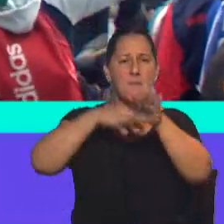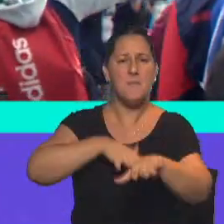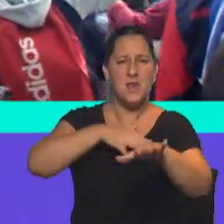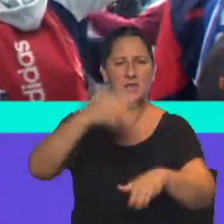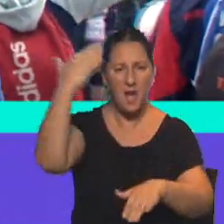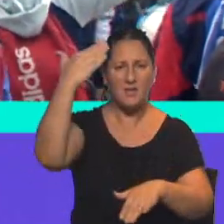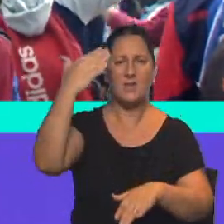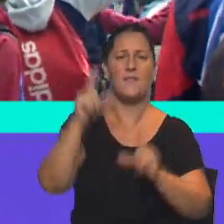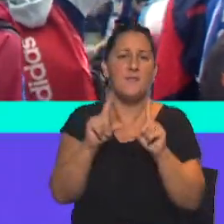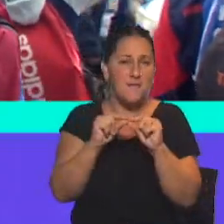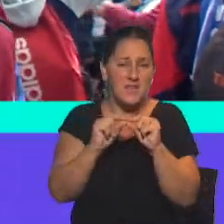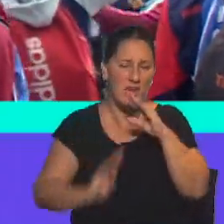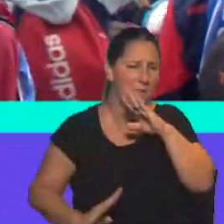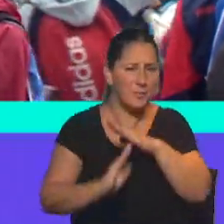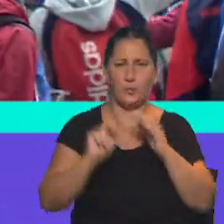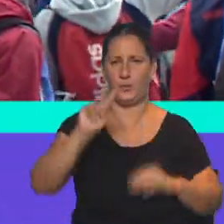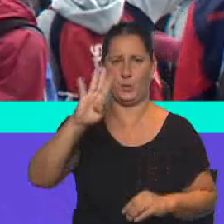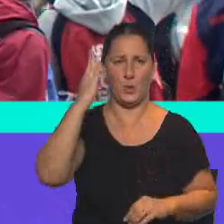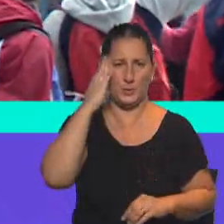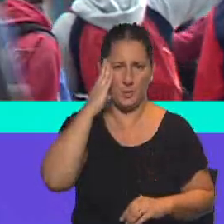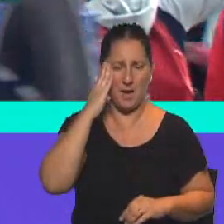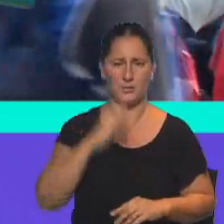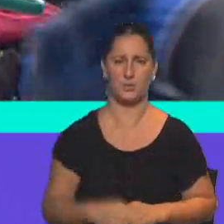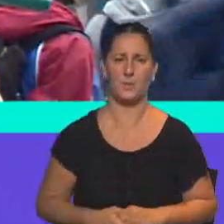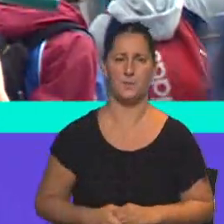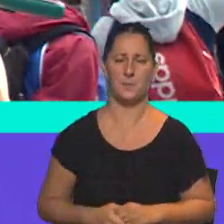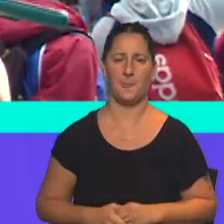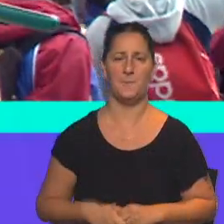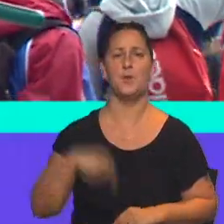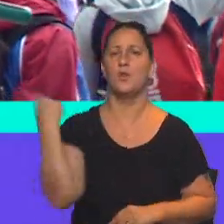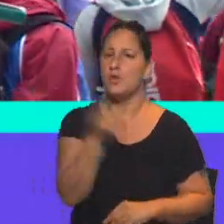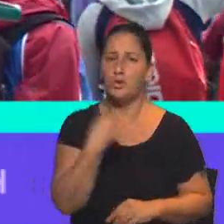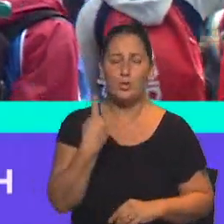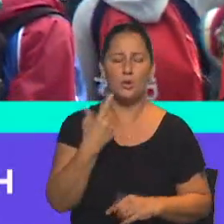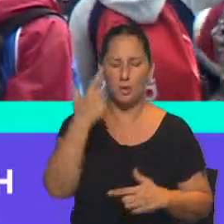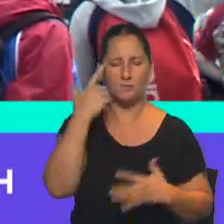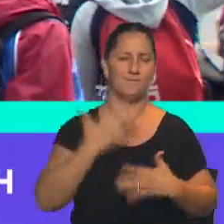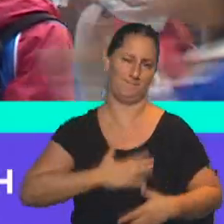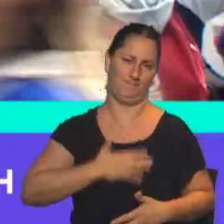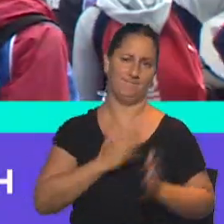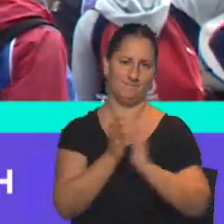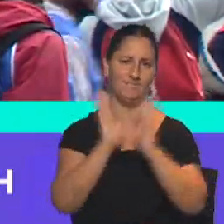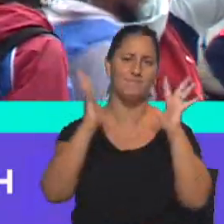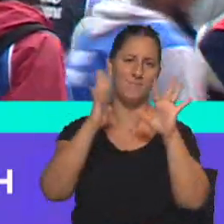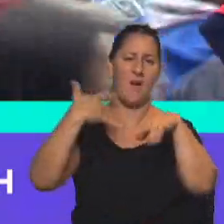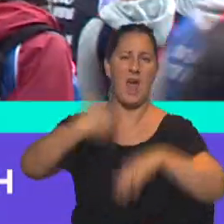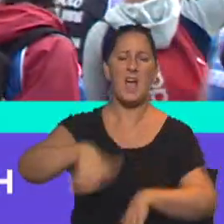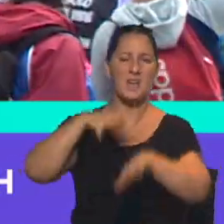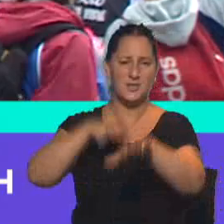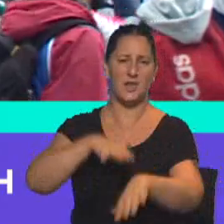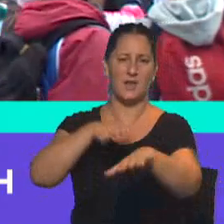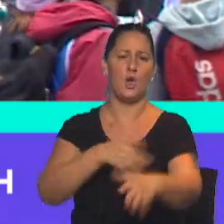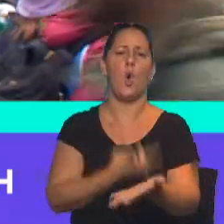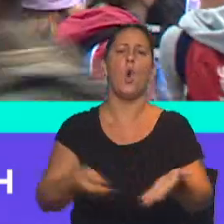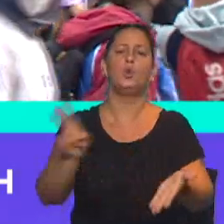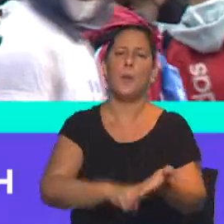fecha clave, fundamental, importante. Así que celebramos poder nuevamente estar en las calles y nuevamente